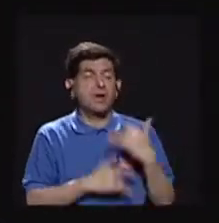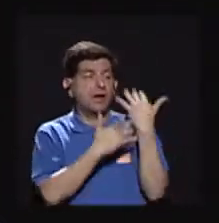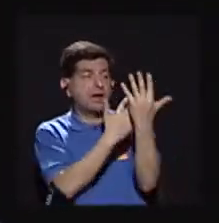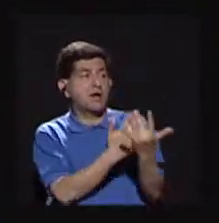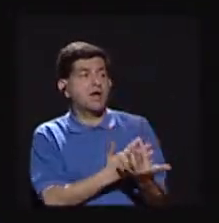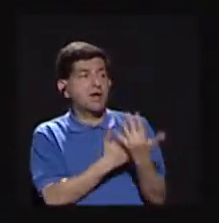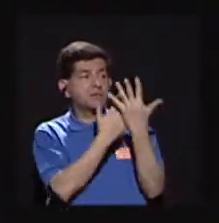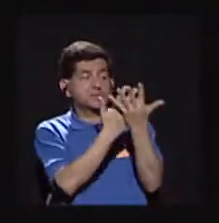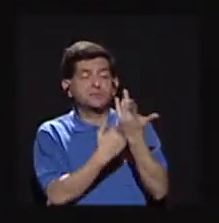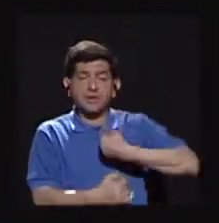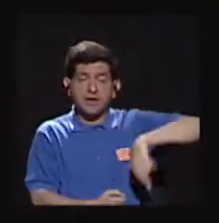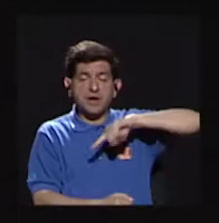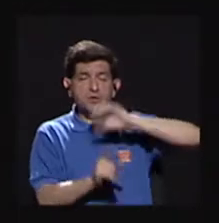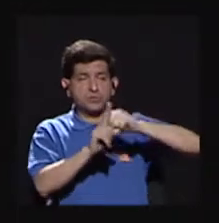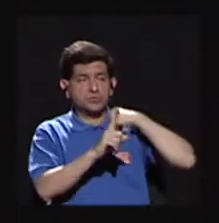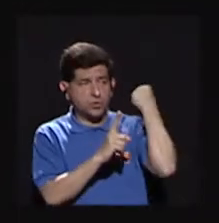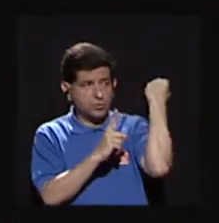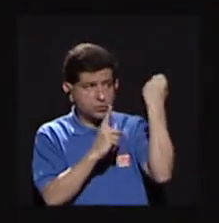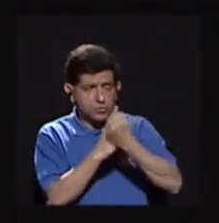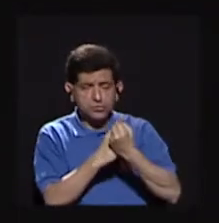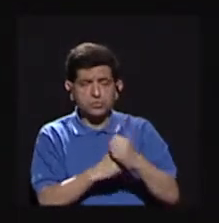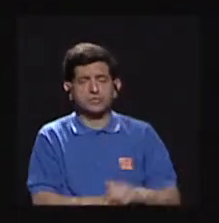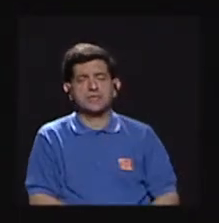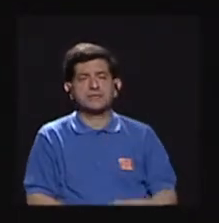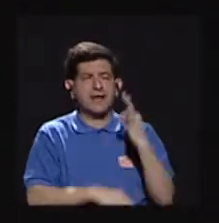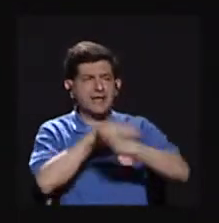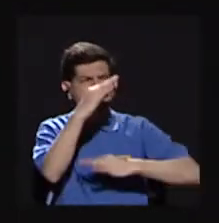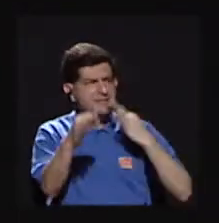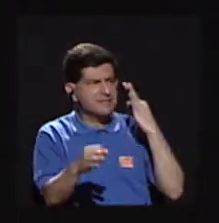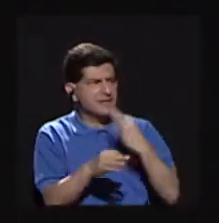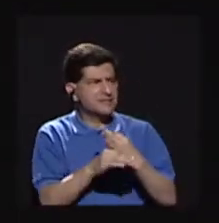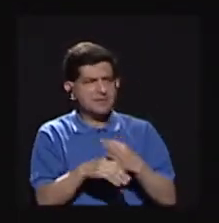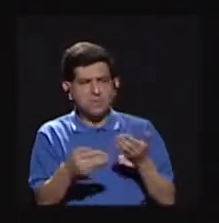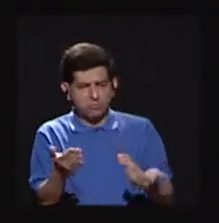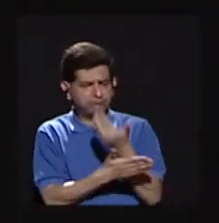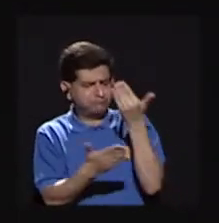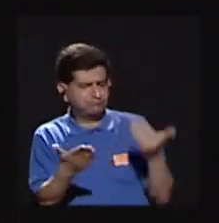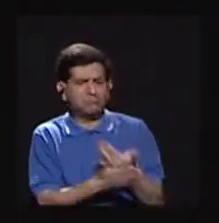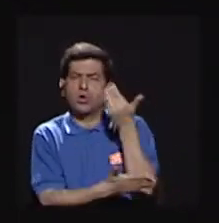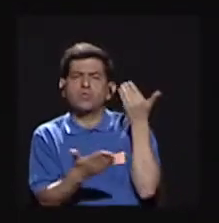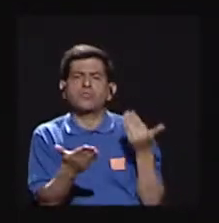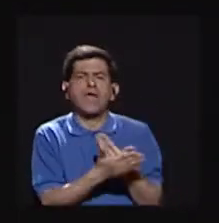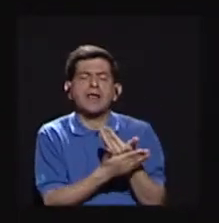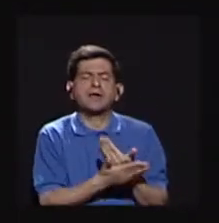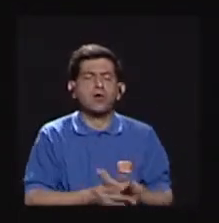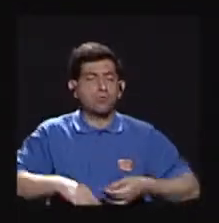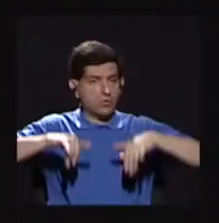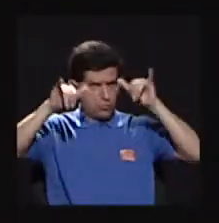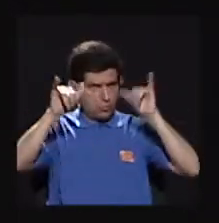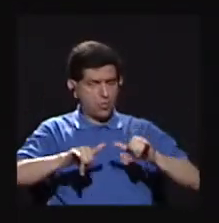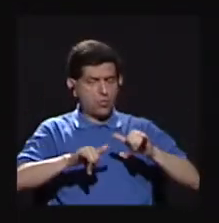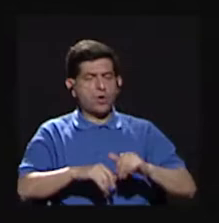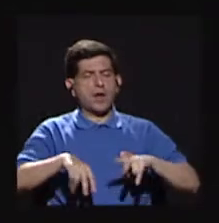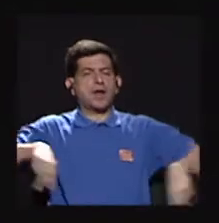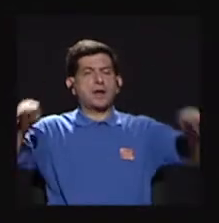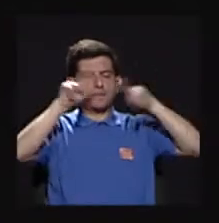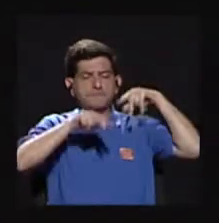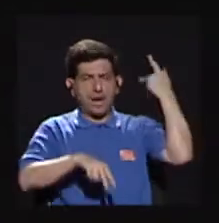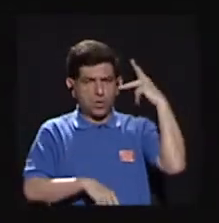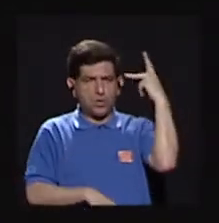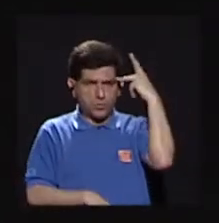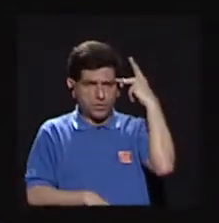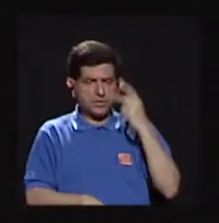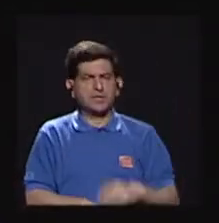una sociedad socialmente moderna conservadora en sus valores políticos